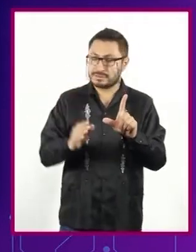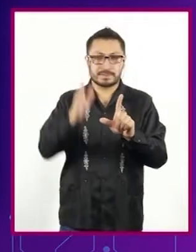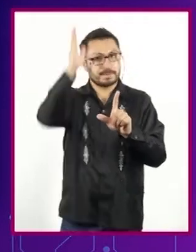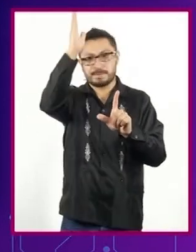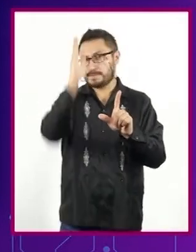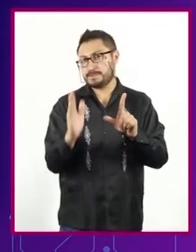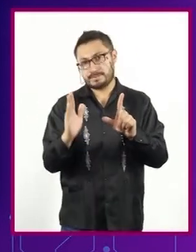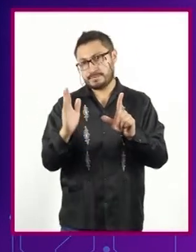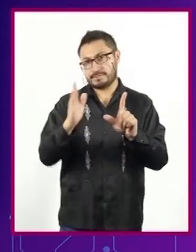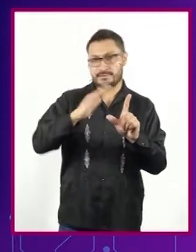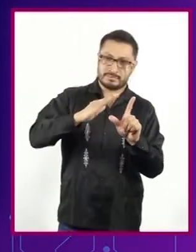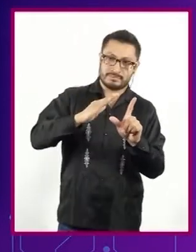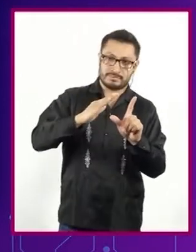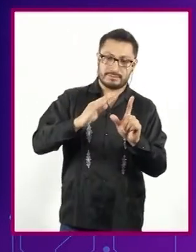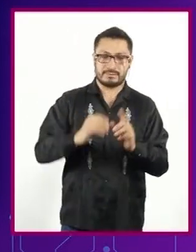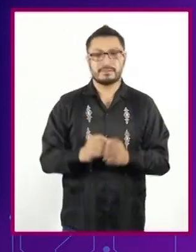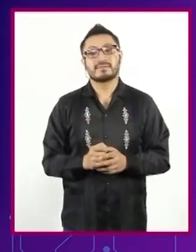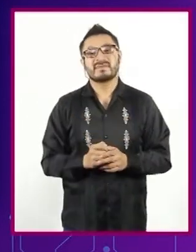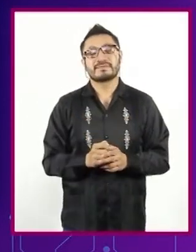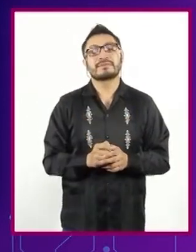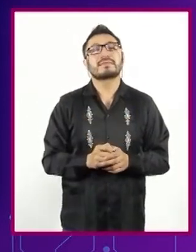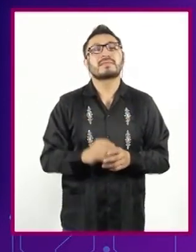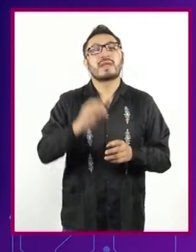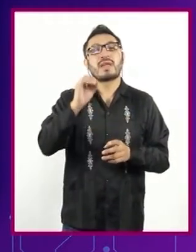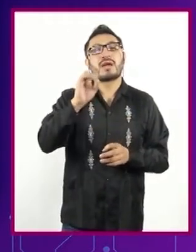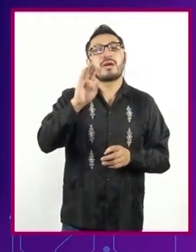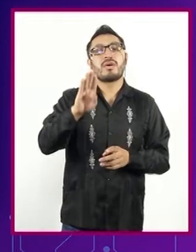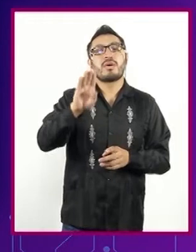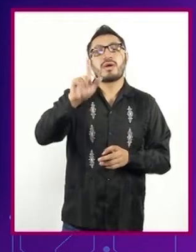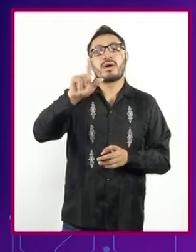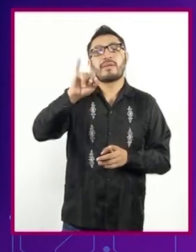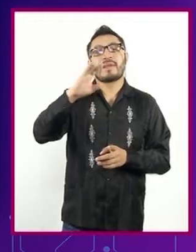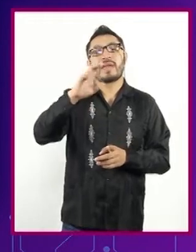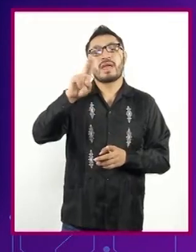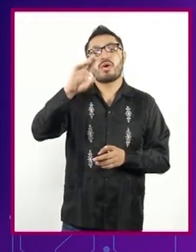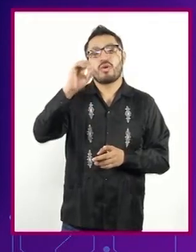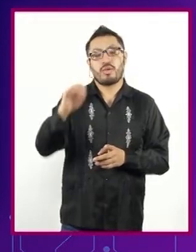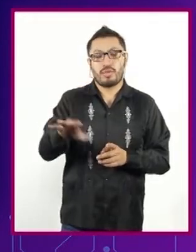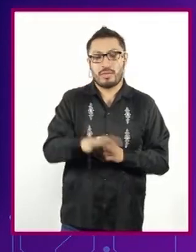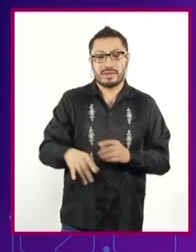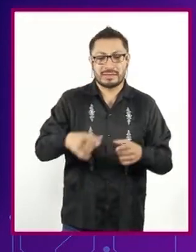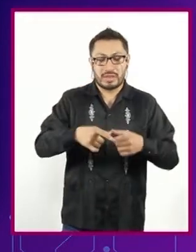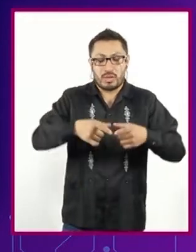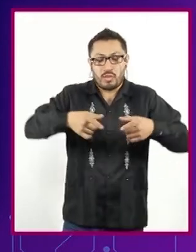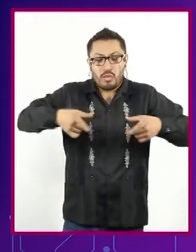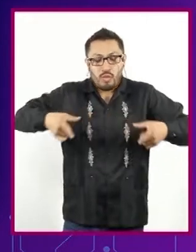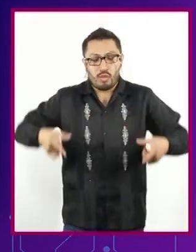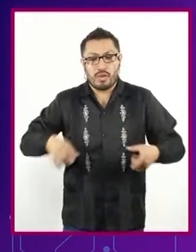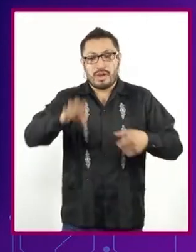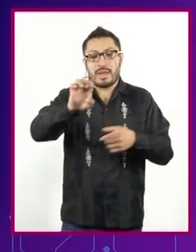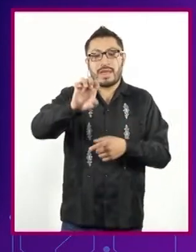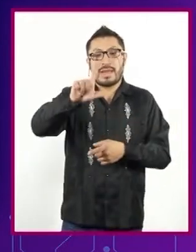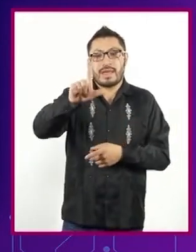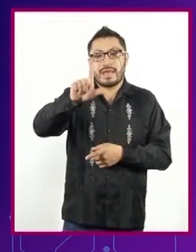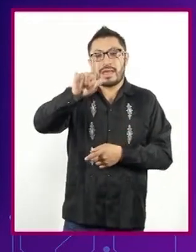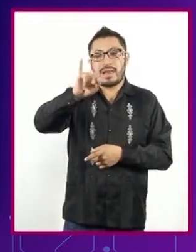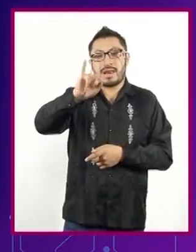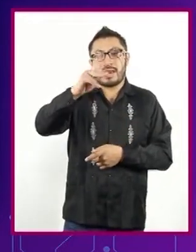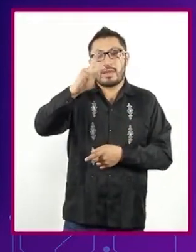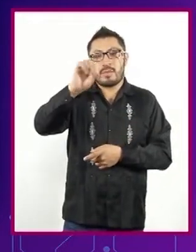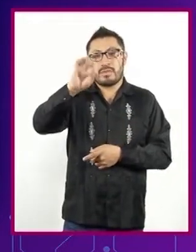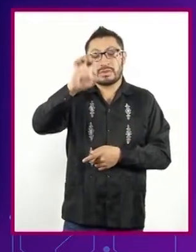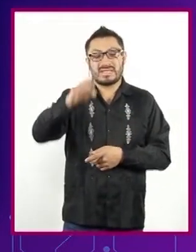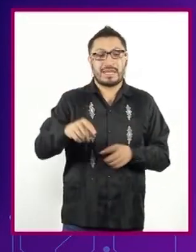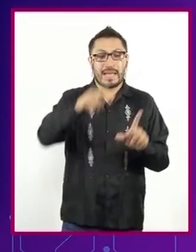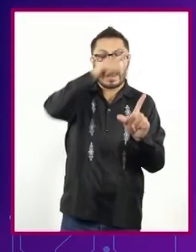recto. Y el cilindro oblicuo de base elíptica, cuya base es una elipse y el ángulo entre